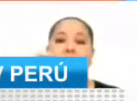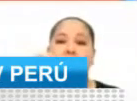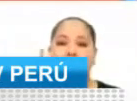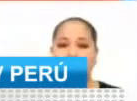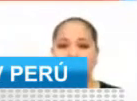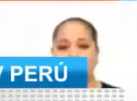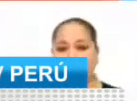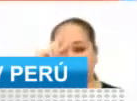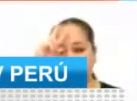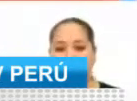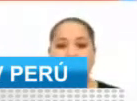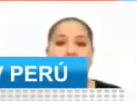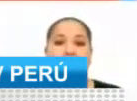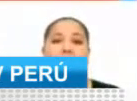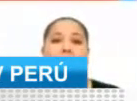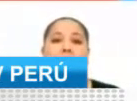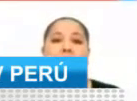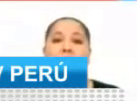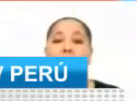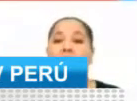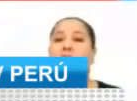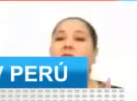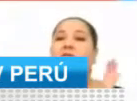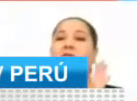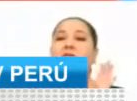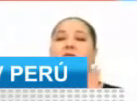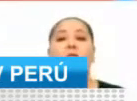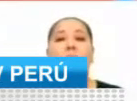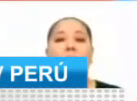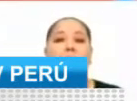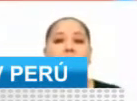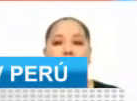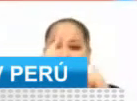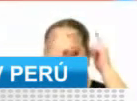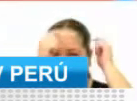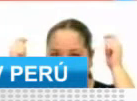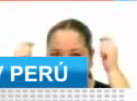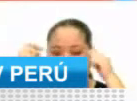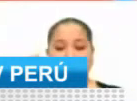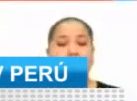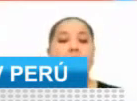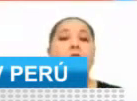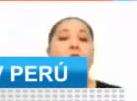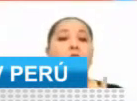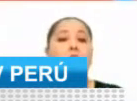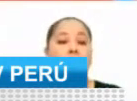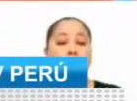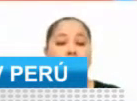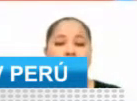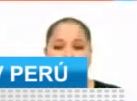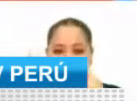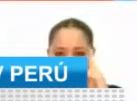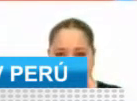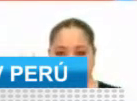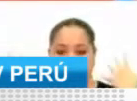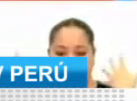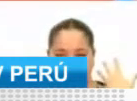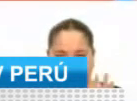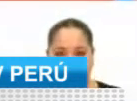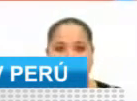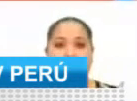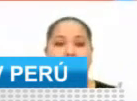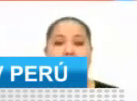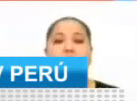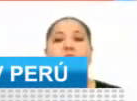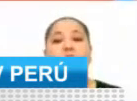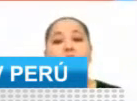anunciado para los que han sufrido las consecuencias del COVID-19. Hoy contamos ya